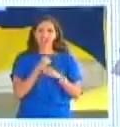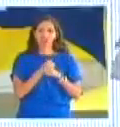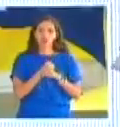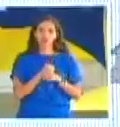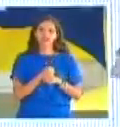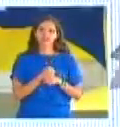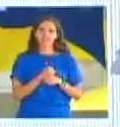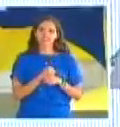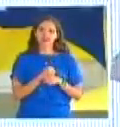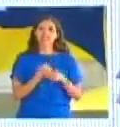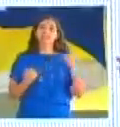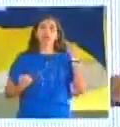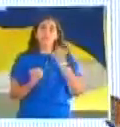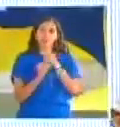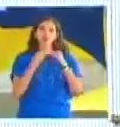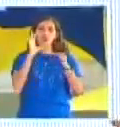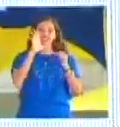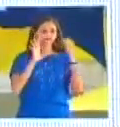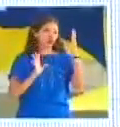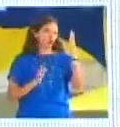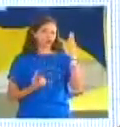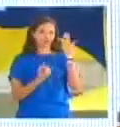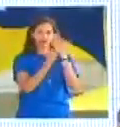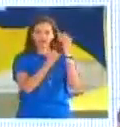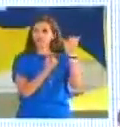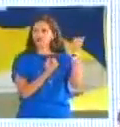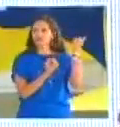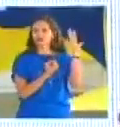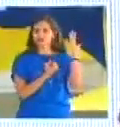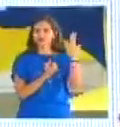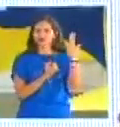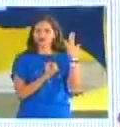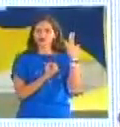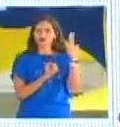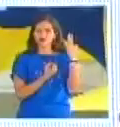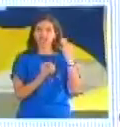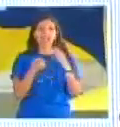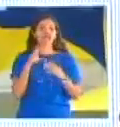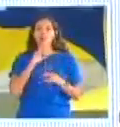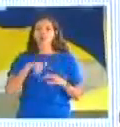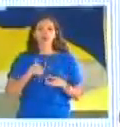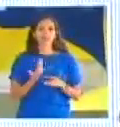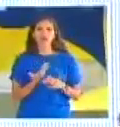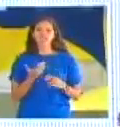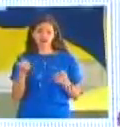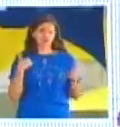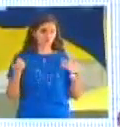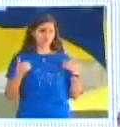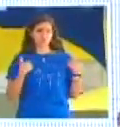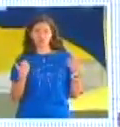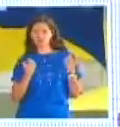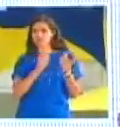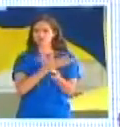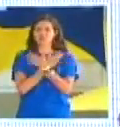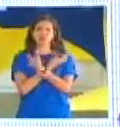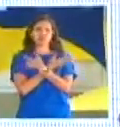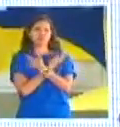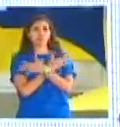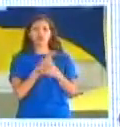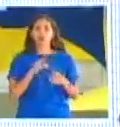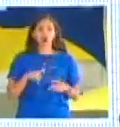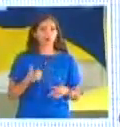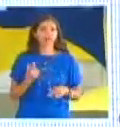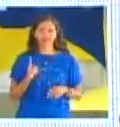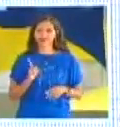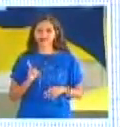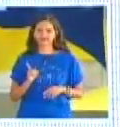de apoyo a los 5, ¿verdad? Ahí no puede haber individualismo.